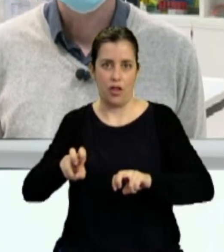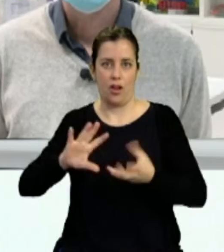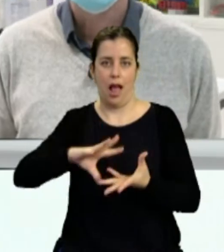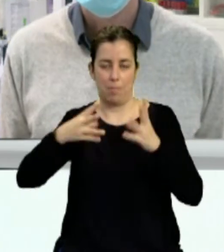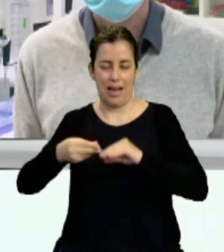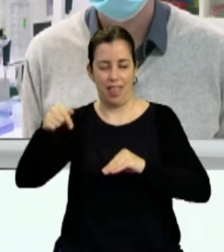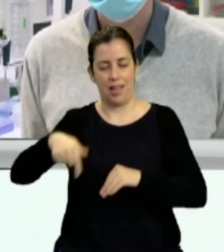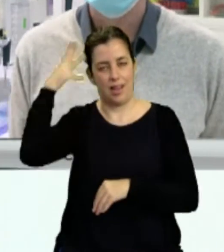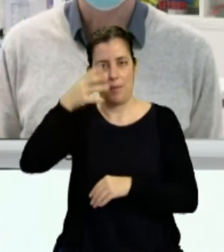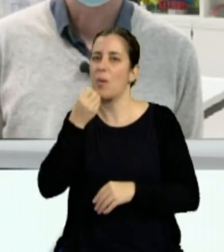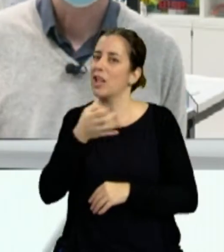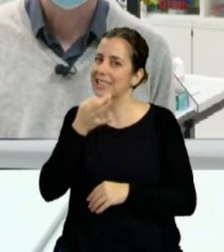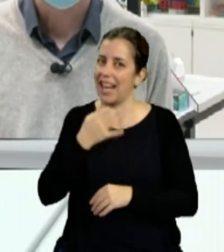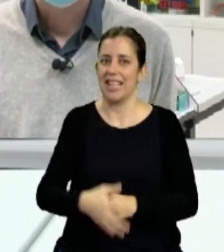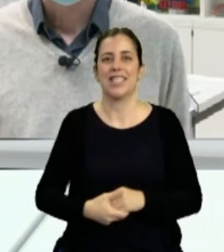tardes.